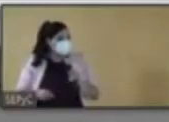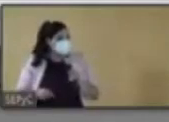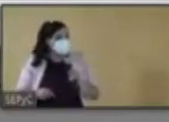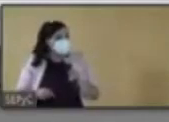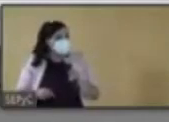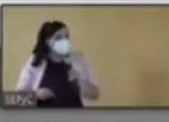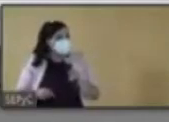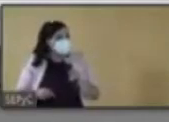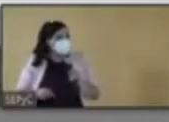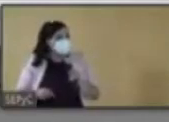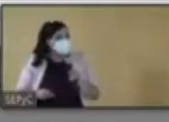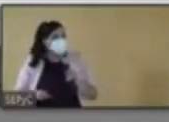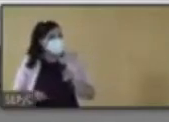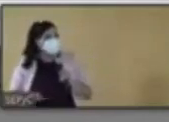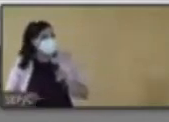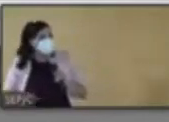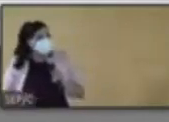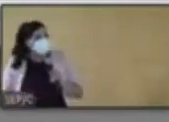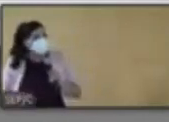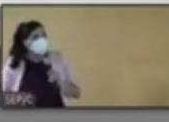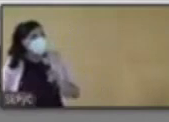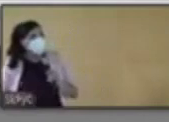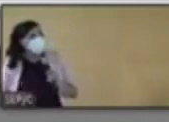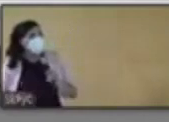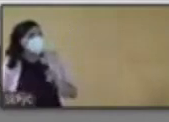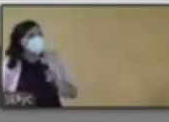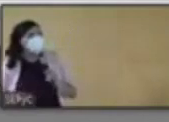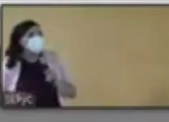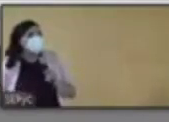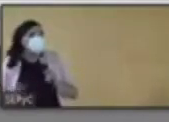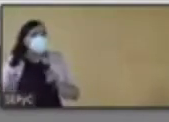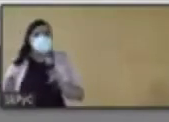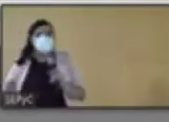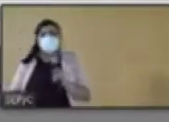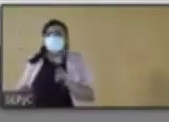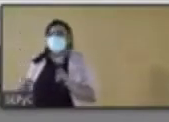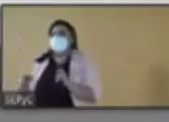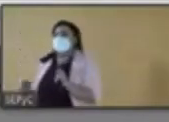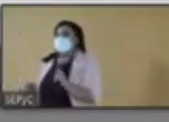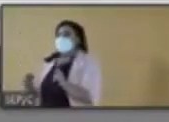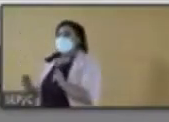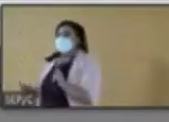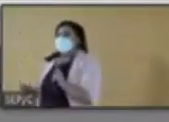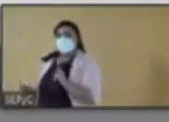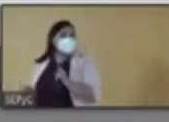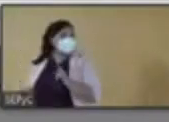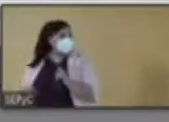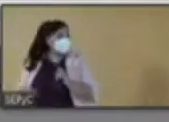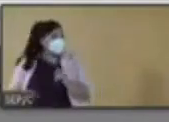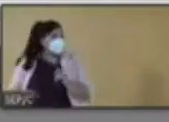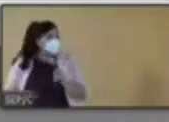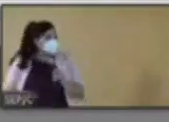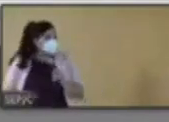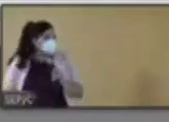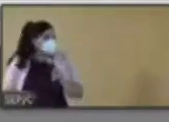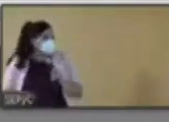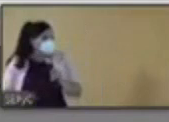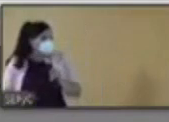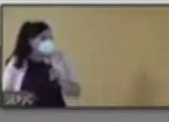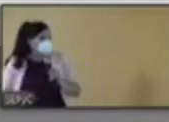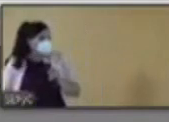o realizando la representación, así como si recibimos remuneración por realizar esta actividad.